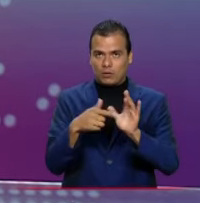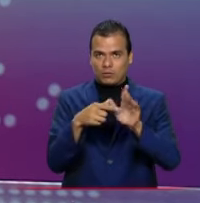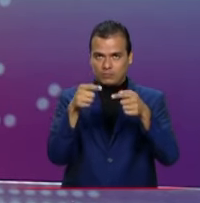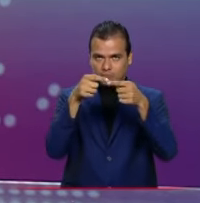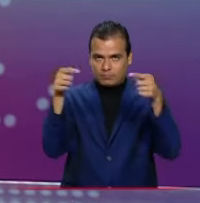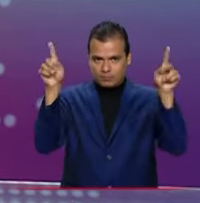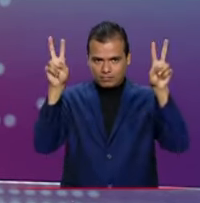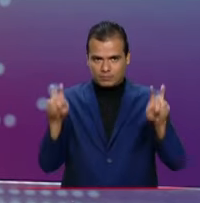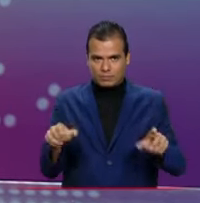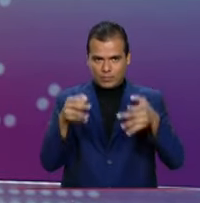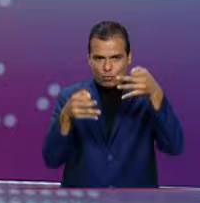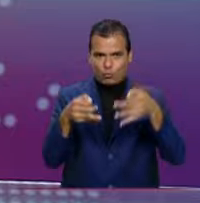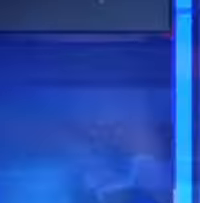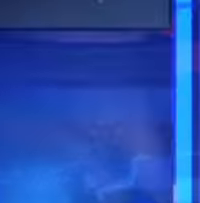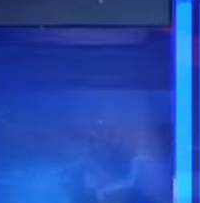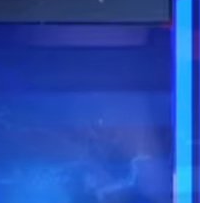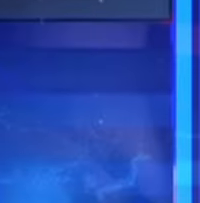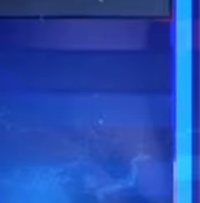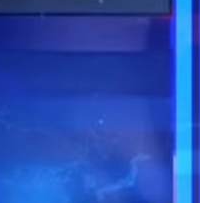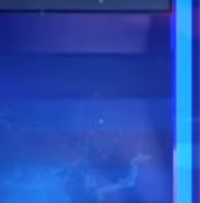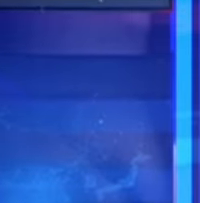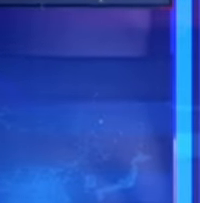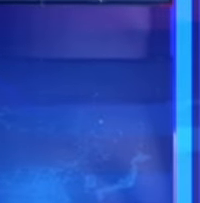siguiente panorama.